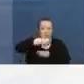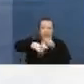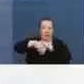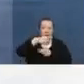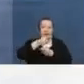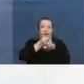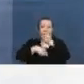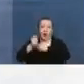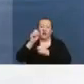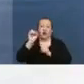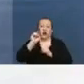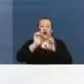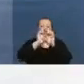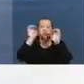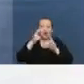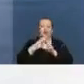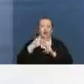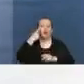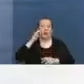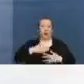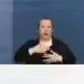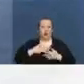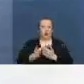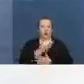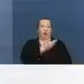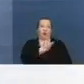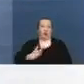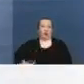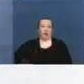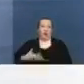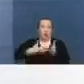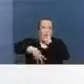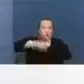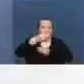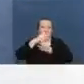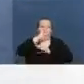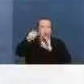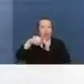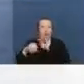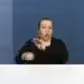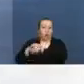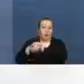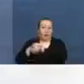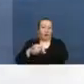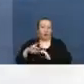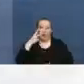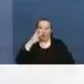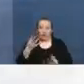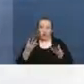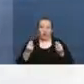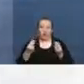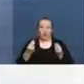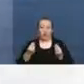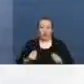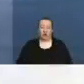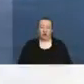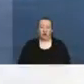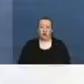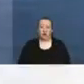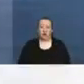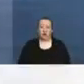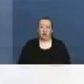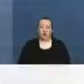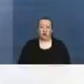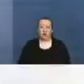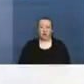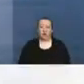para calificar como presidente una simulación hay un cúmulo de delitos además de infracción a la ley del pacto ético que